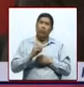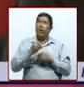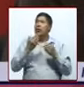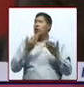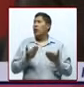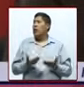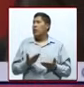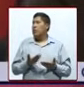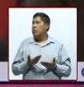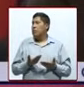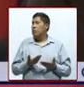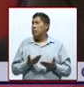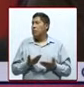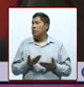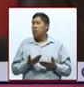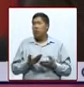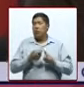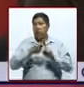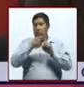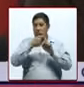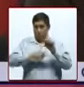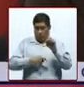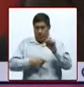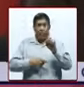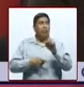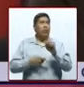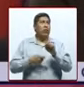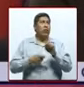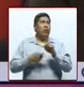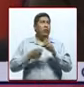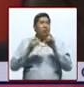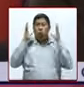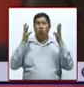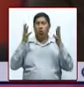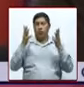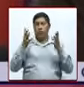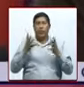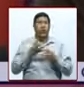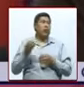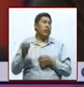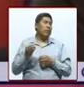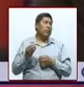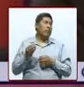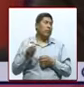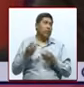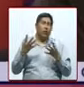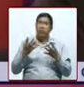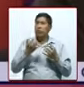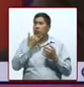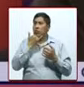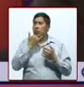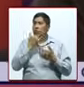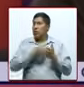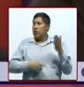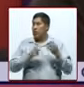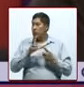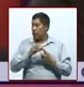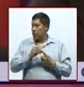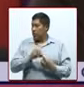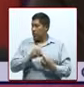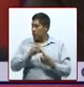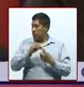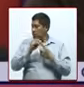habido un descenso de temperaturas bruscas, tanto lo que es